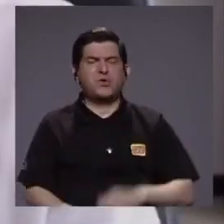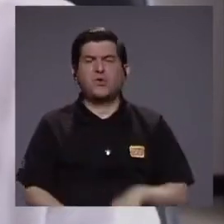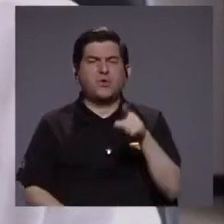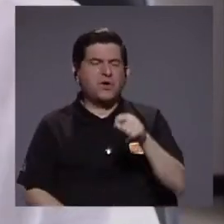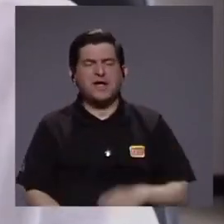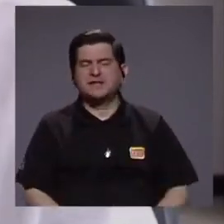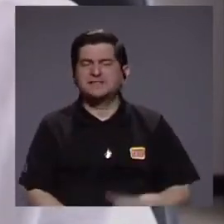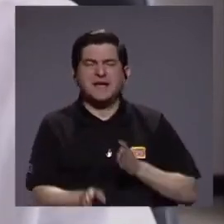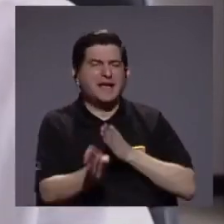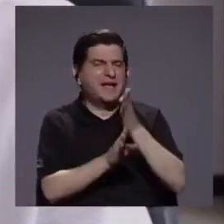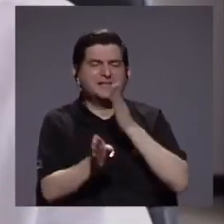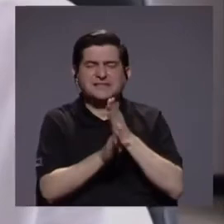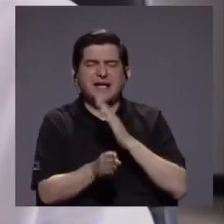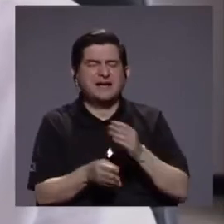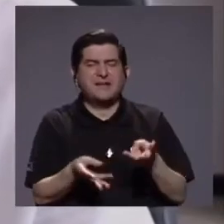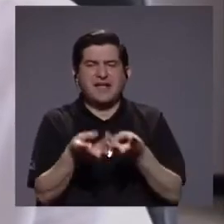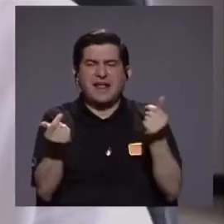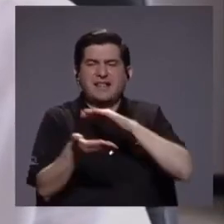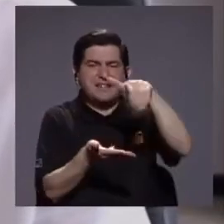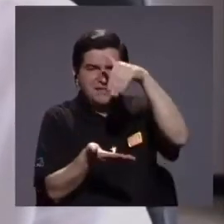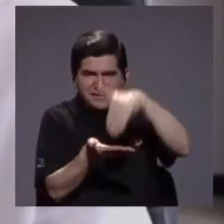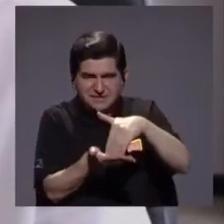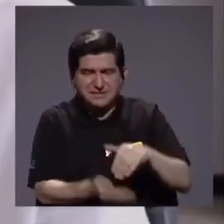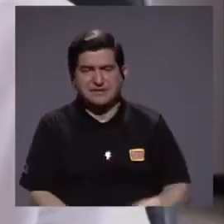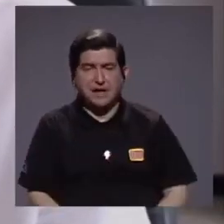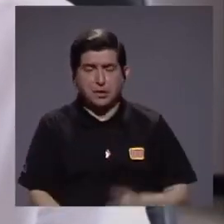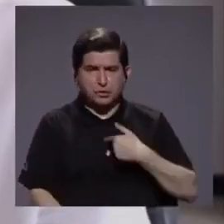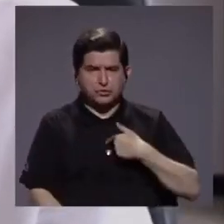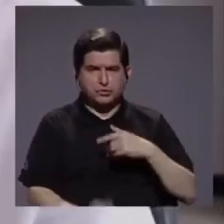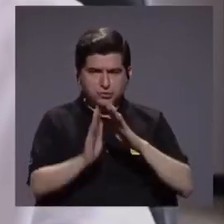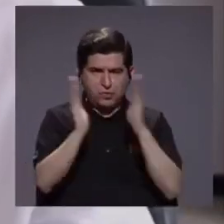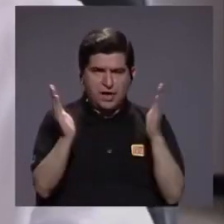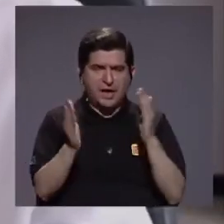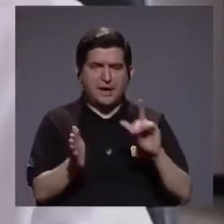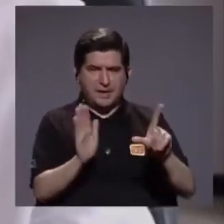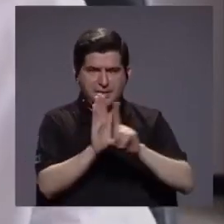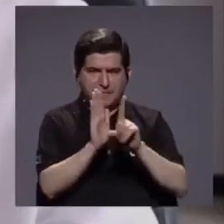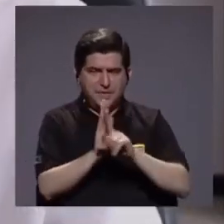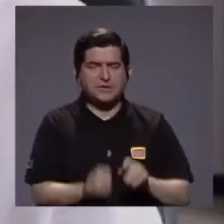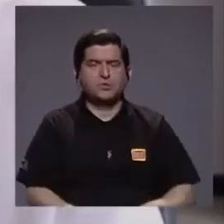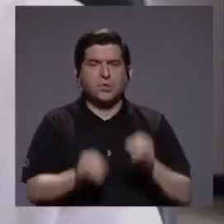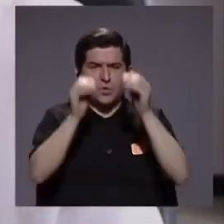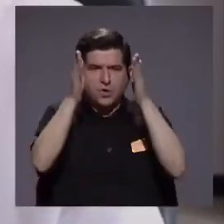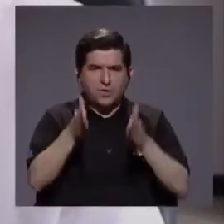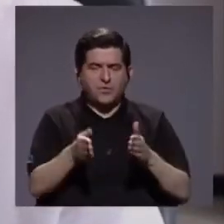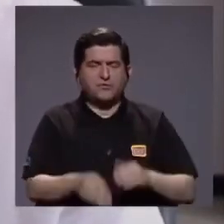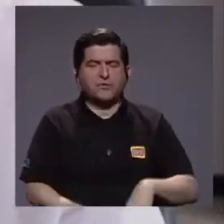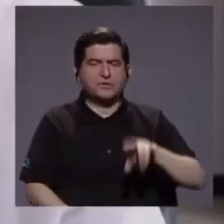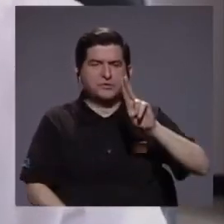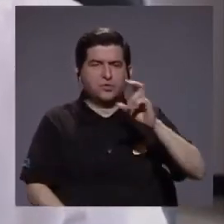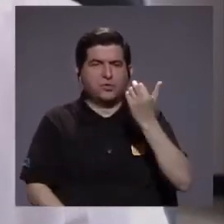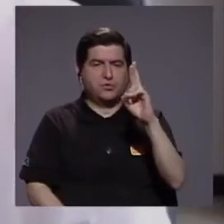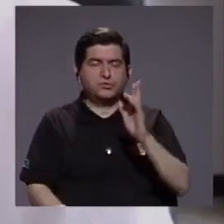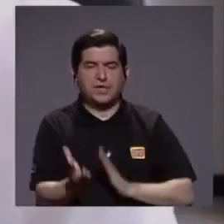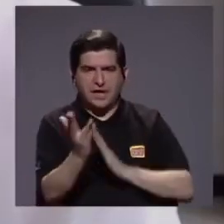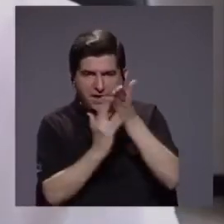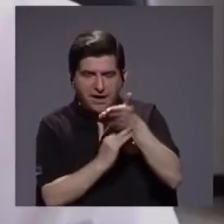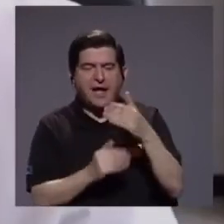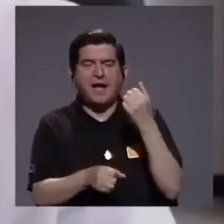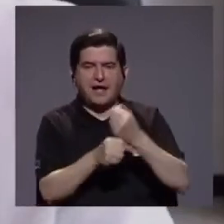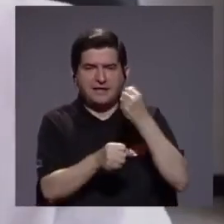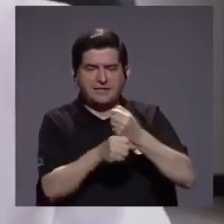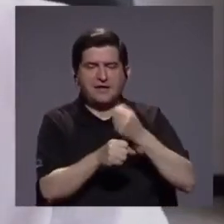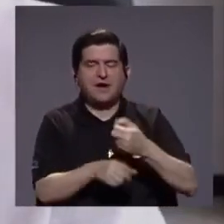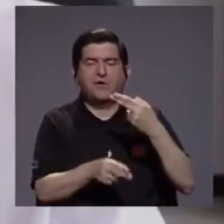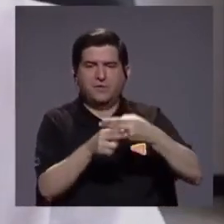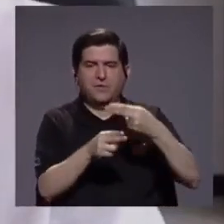Yo abriré ese espacio con todos los asuntos legales para que como profesor o profesora de la Universidad de Costa Rica puedan acceder a esas plazas.